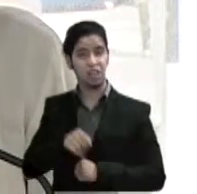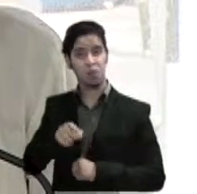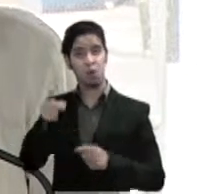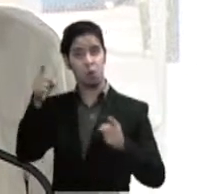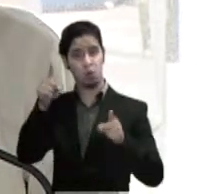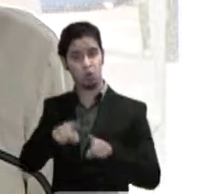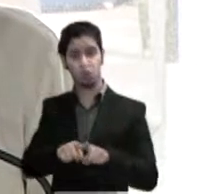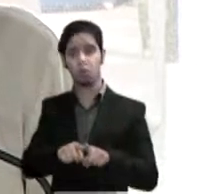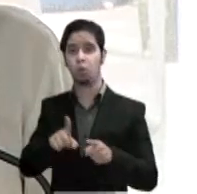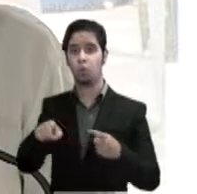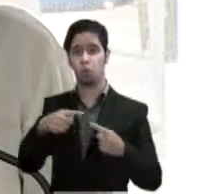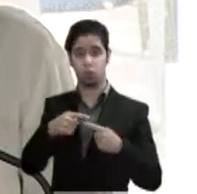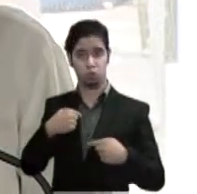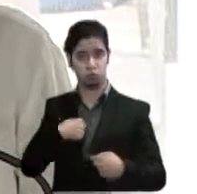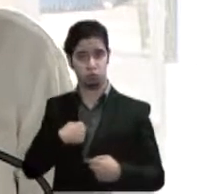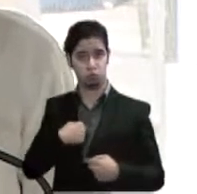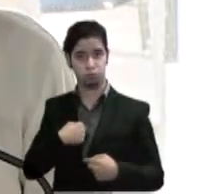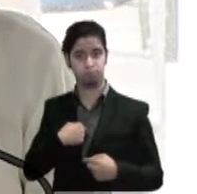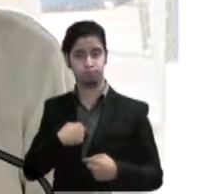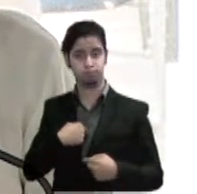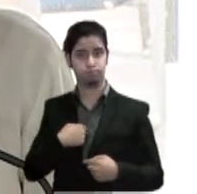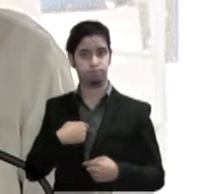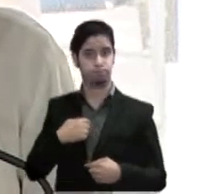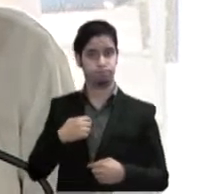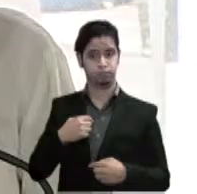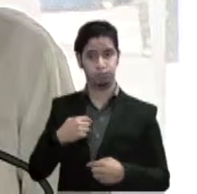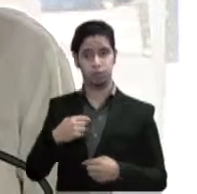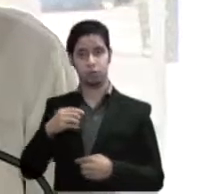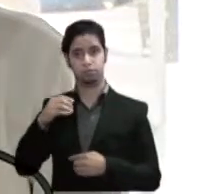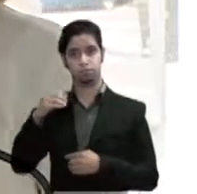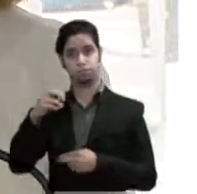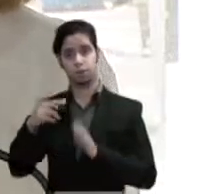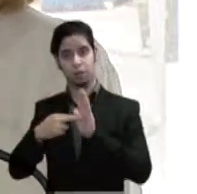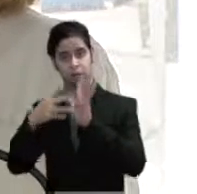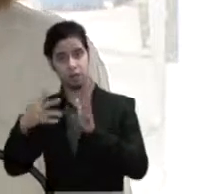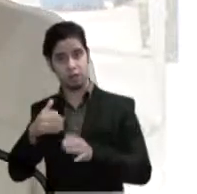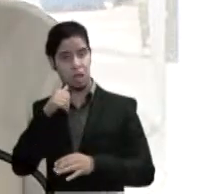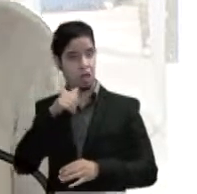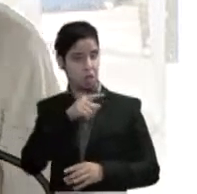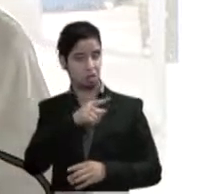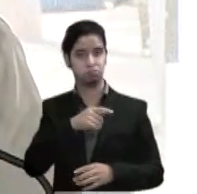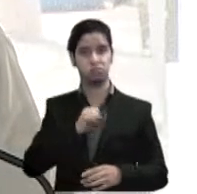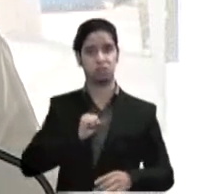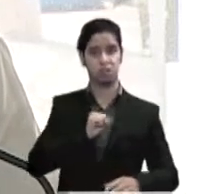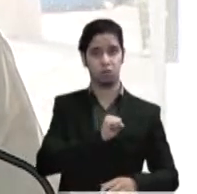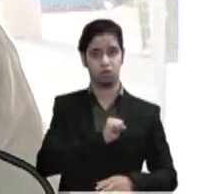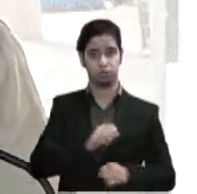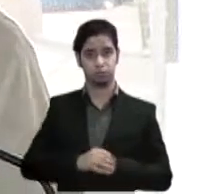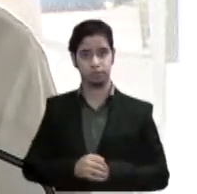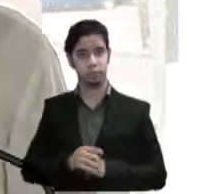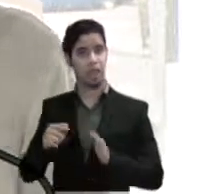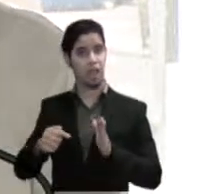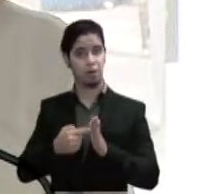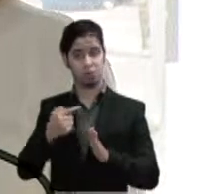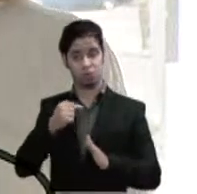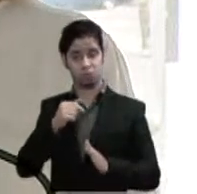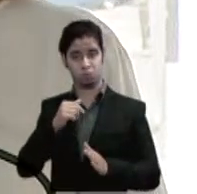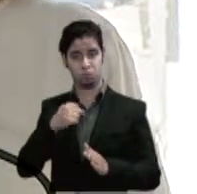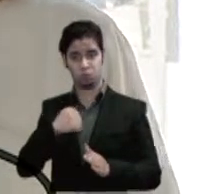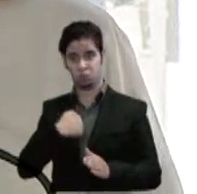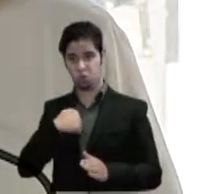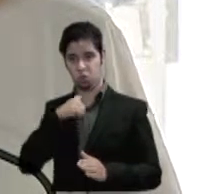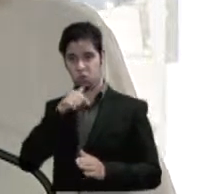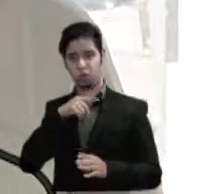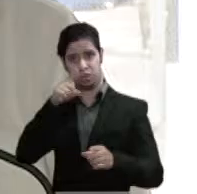era representante. A veces él votaba de una forma y yo votaba de otra. Yo no estuve de acuerdo con